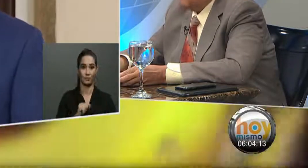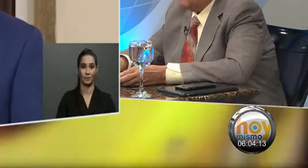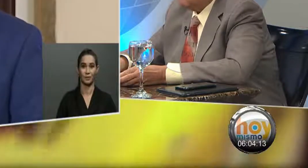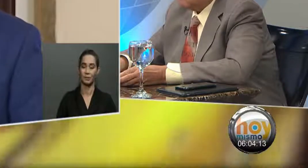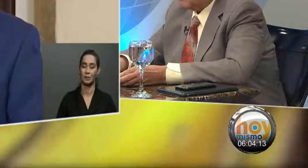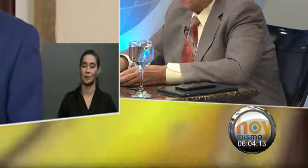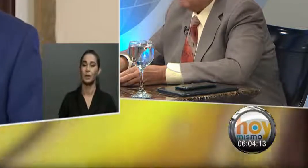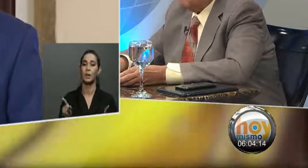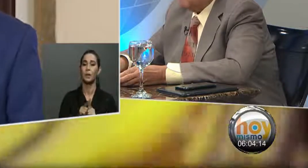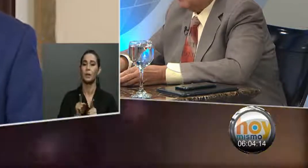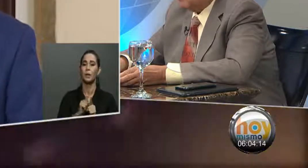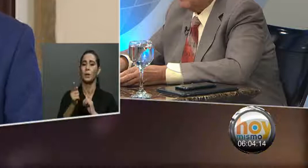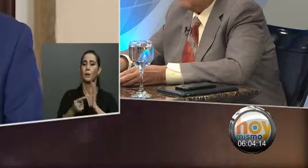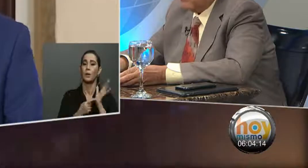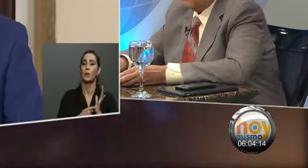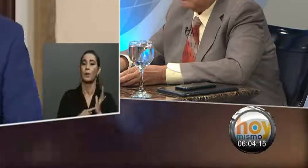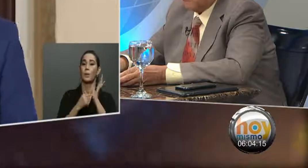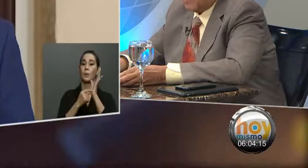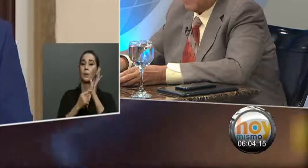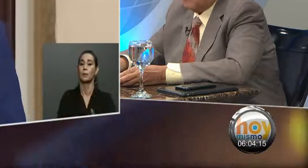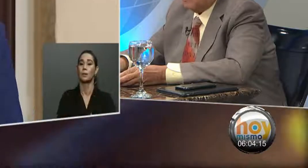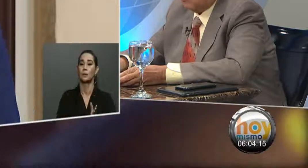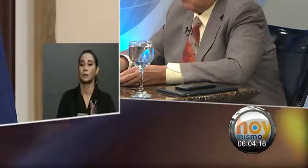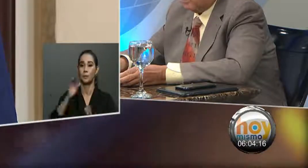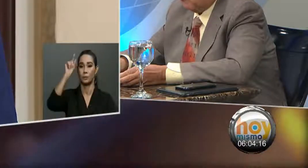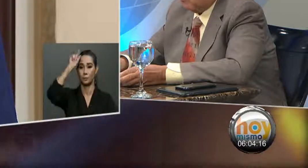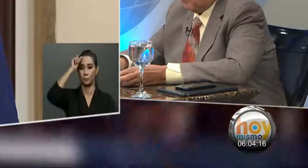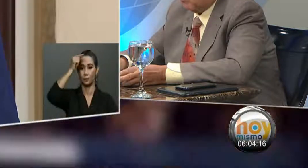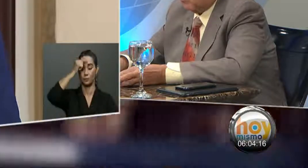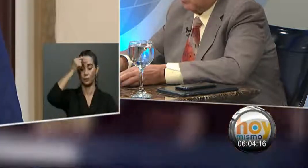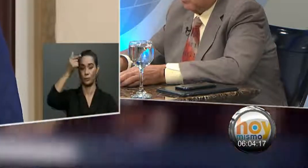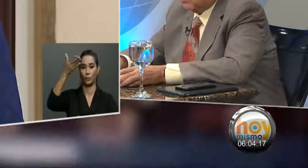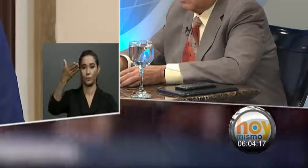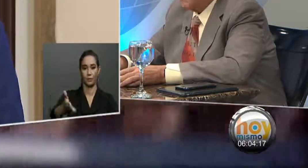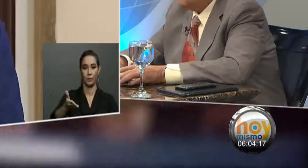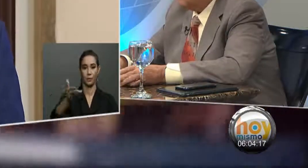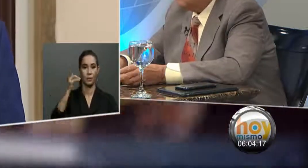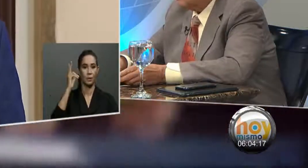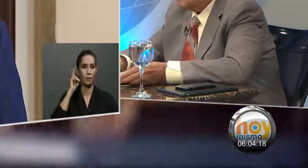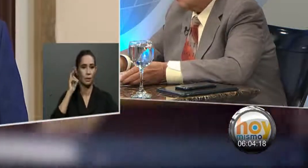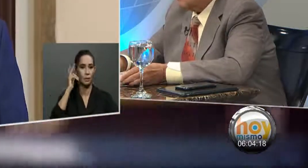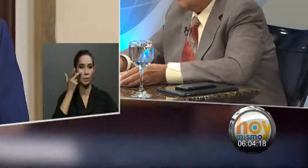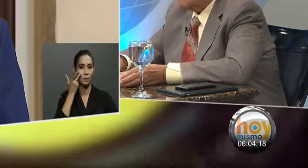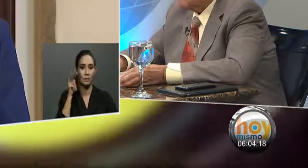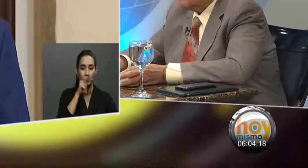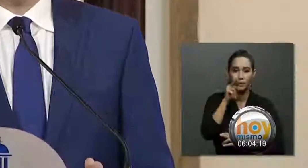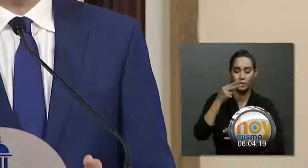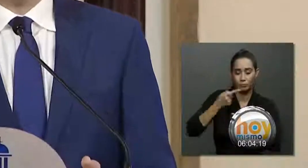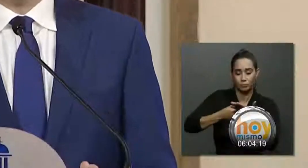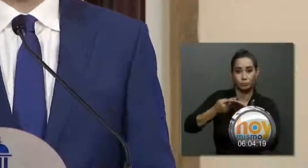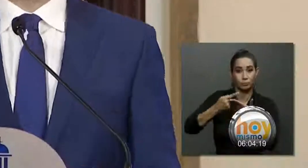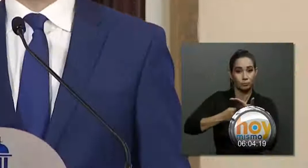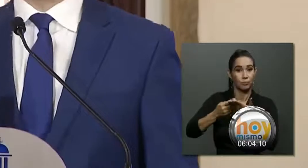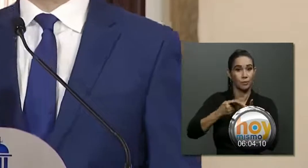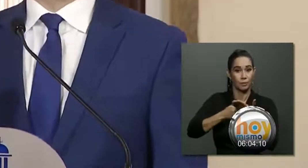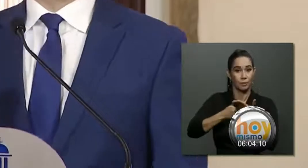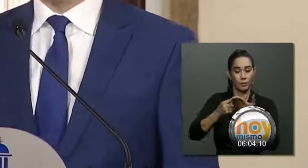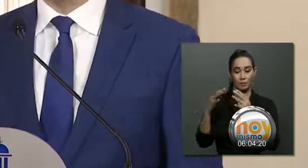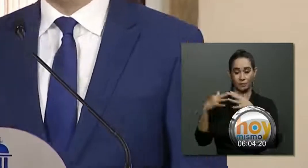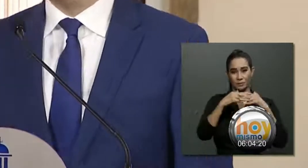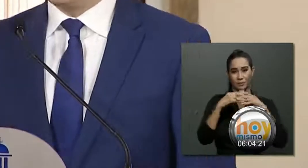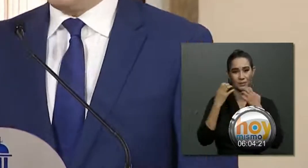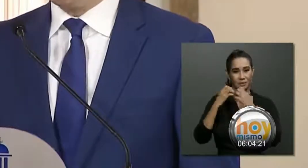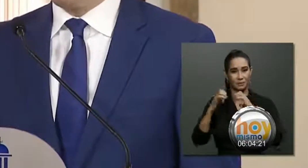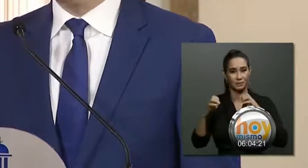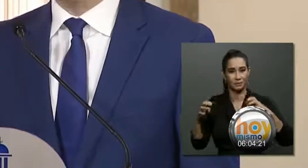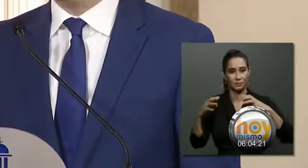personas en total un esfuerzo grande del gobierno pero se ha hecho justicia mira me voy en la parte de la